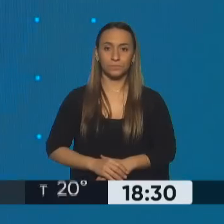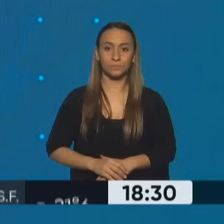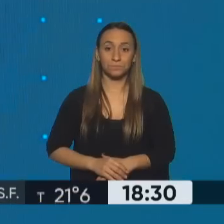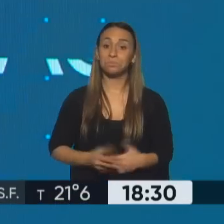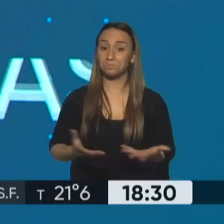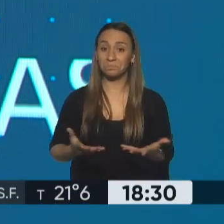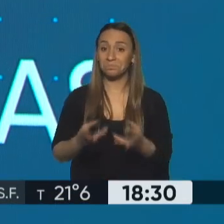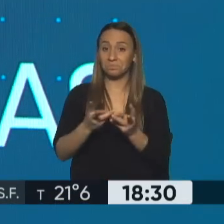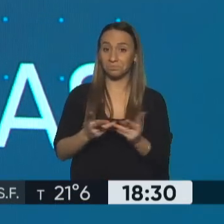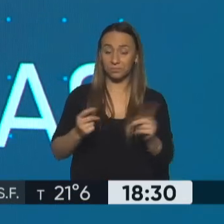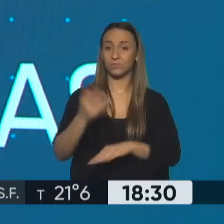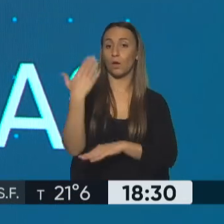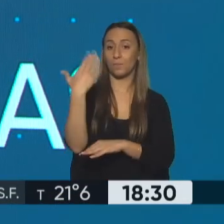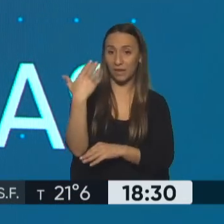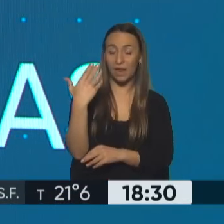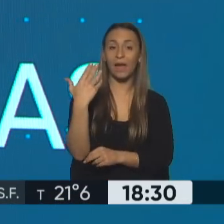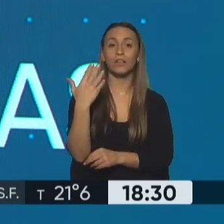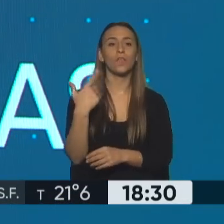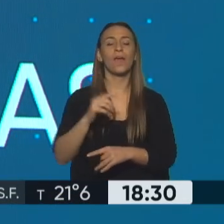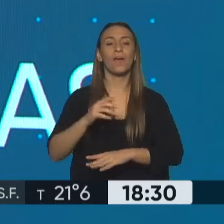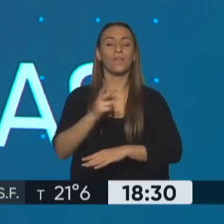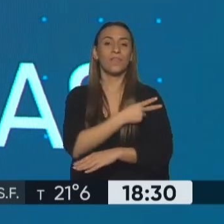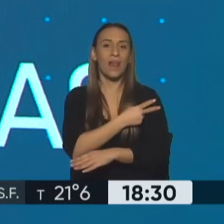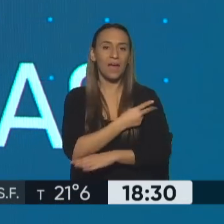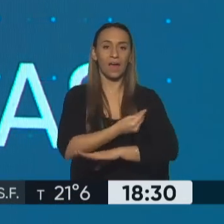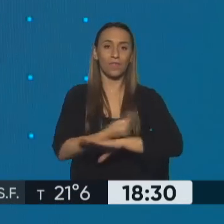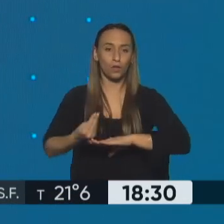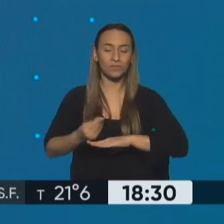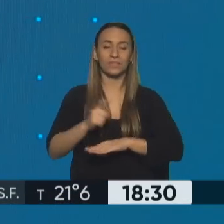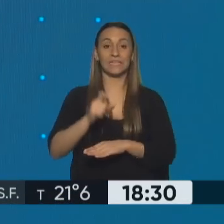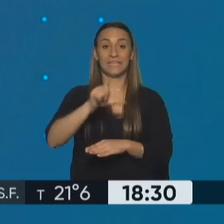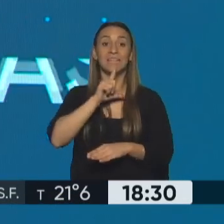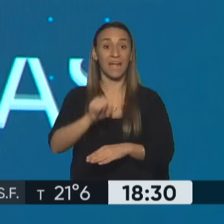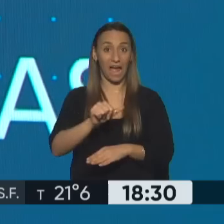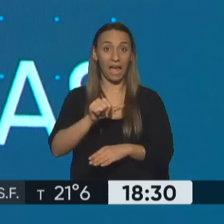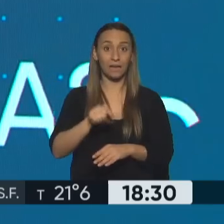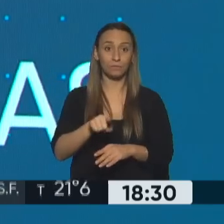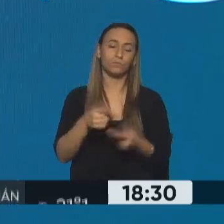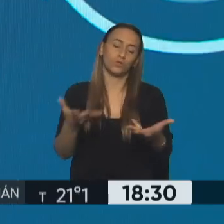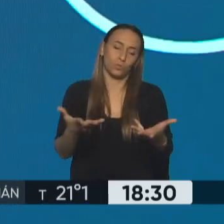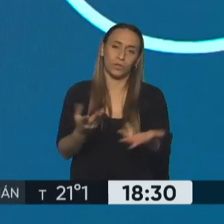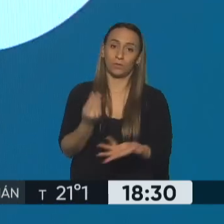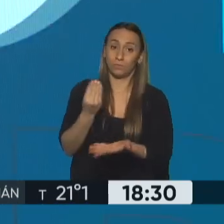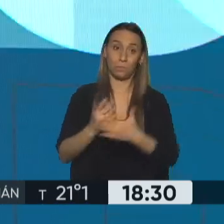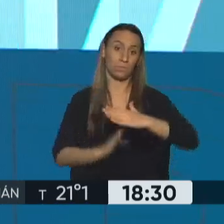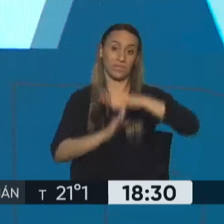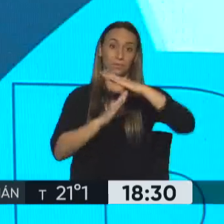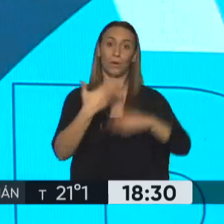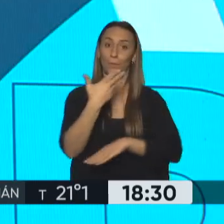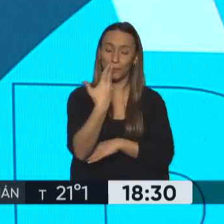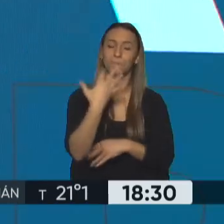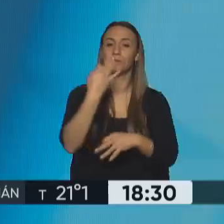Y acaba de terminar el plenario de delegados y delegadas de la CTA, donde obviamente lo presidió y la principal oradora fue